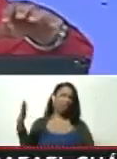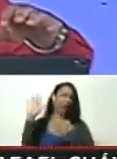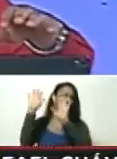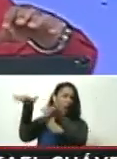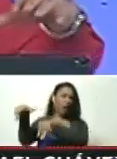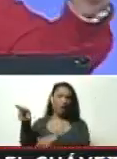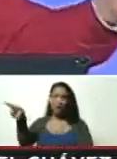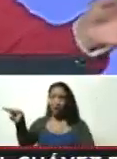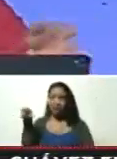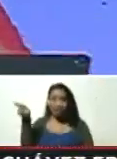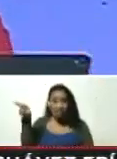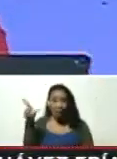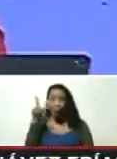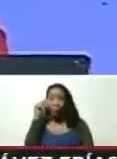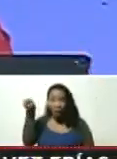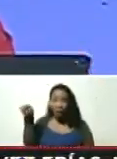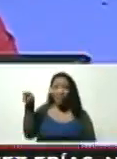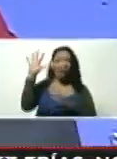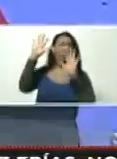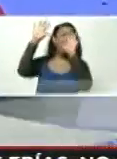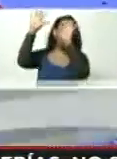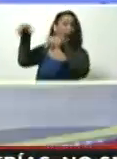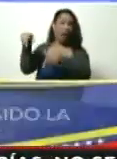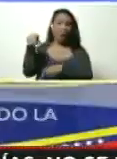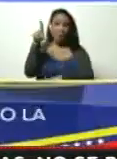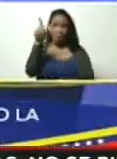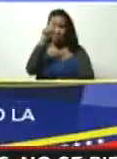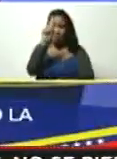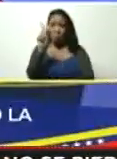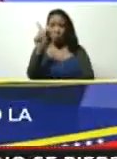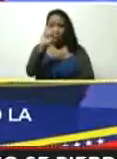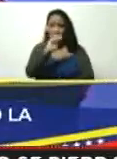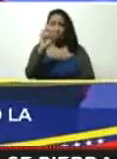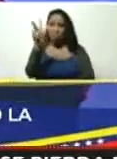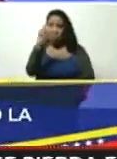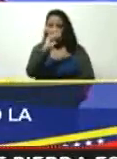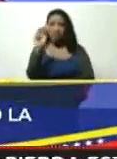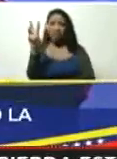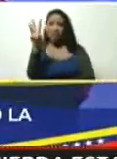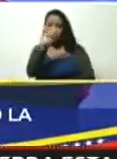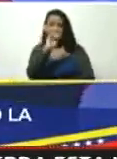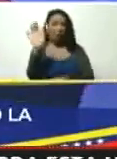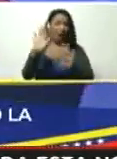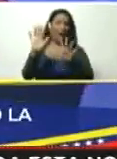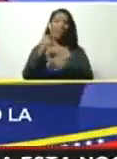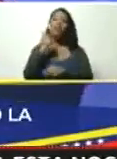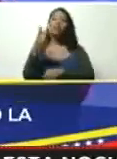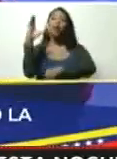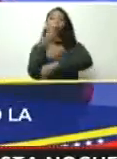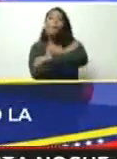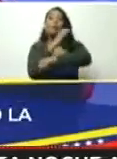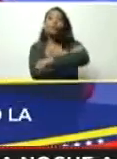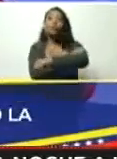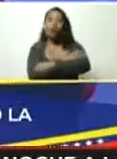Ese no pasa este semestre. Lo decía la oligarquía iracunda.